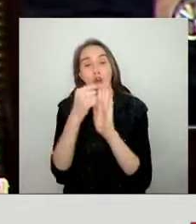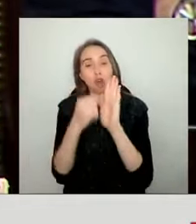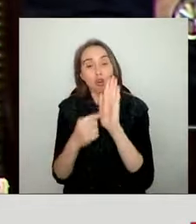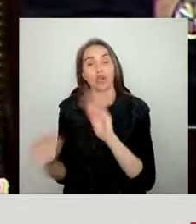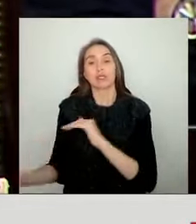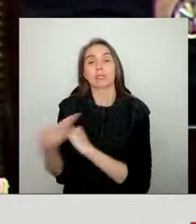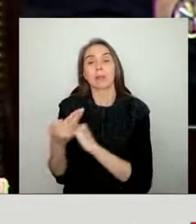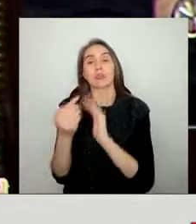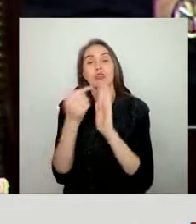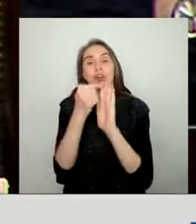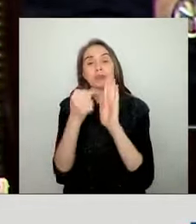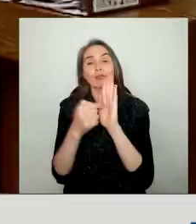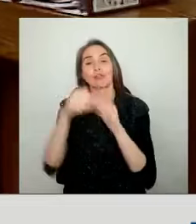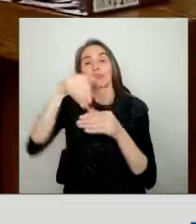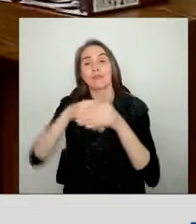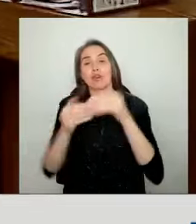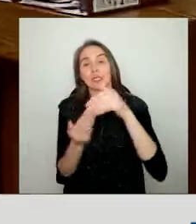en